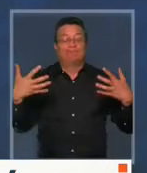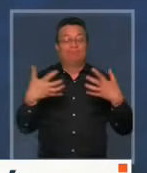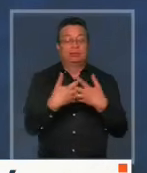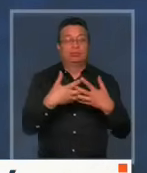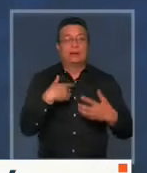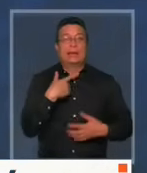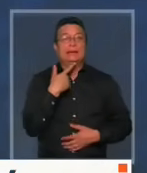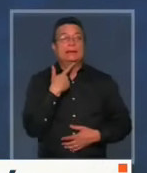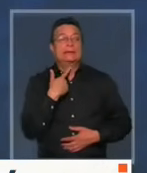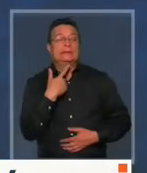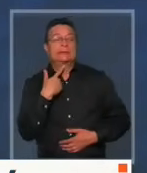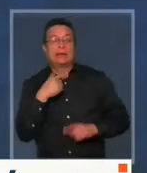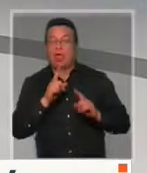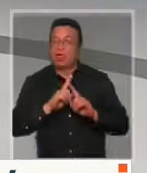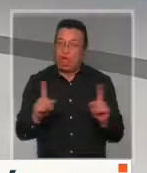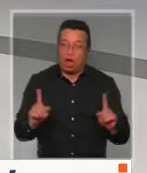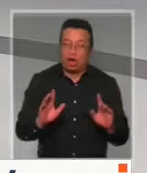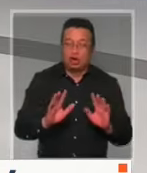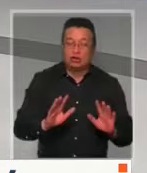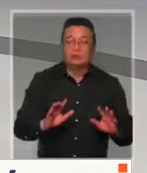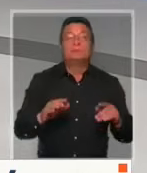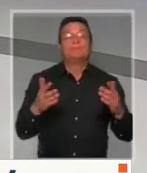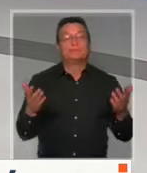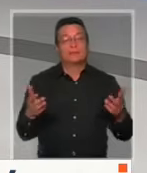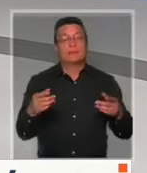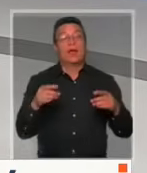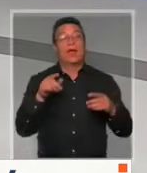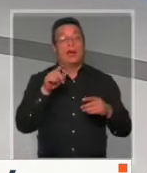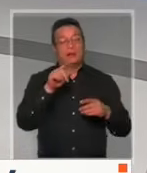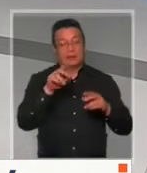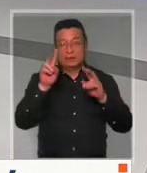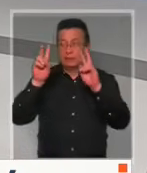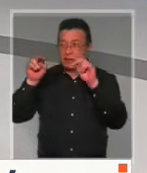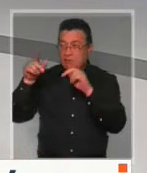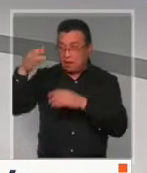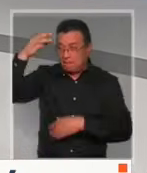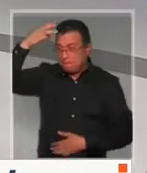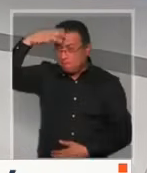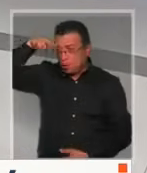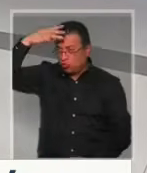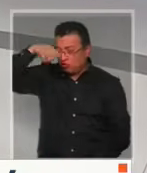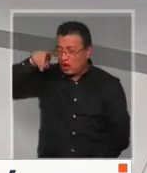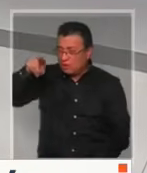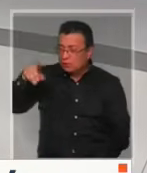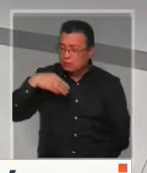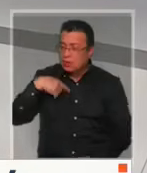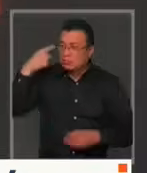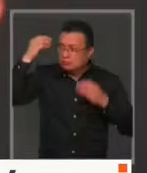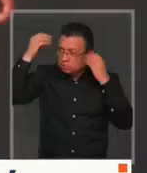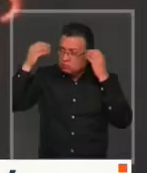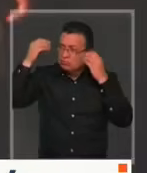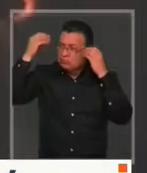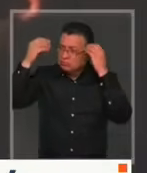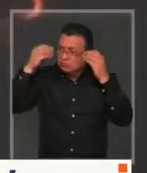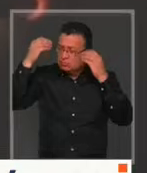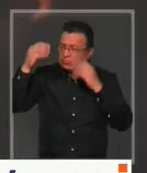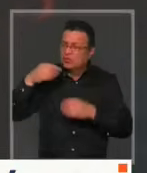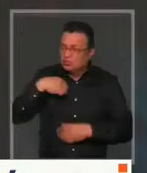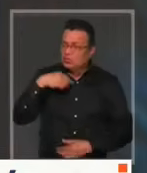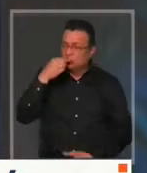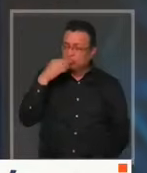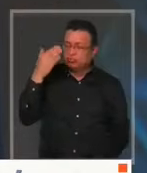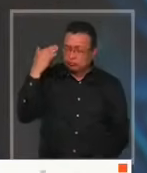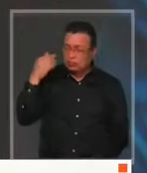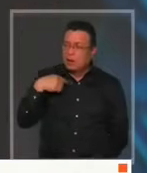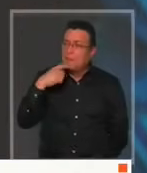intereses como puede haberse producido en ese caso. Correcto. Y ya que estamos hablando del caso Monsalve, algo relacionado con ello que me ha quedado siempre dando la vuelta en estos días,